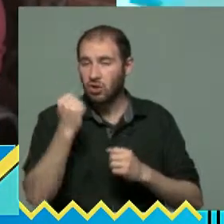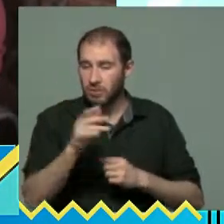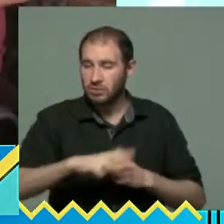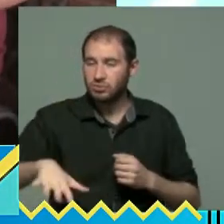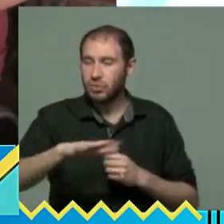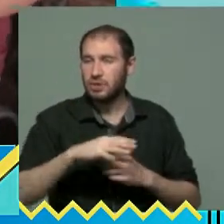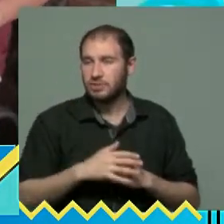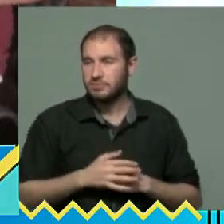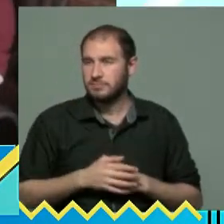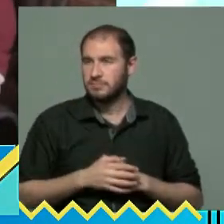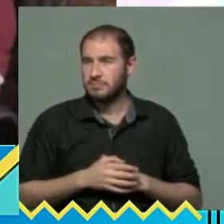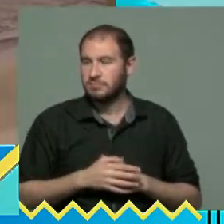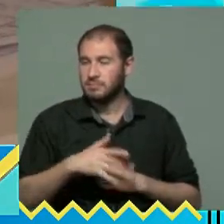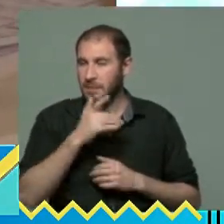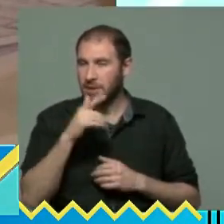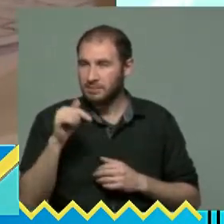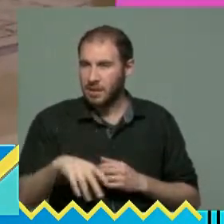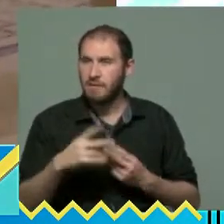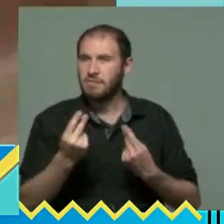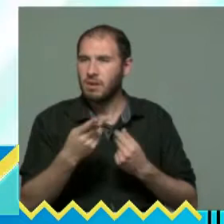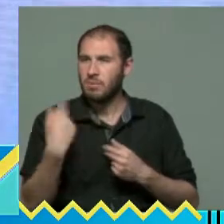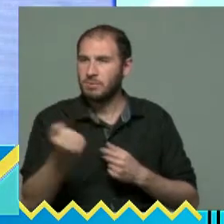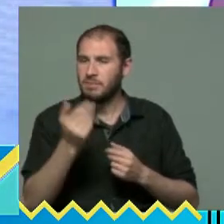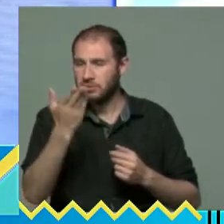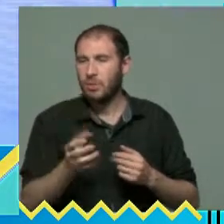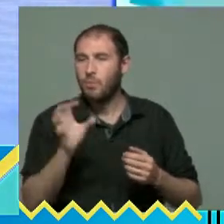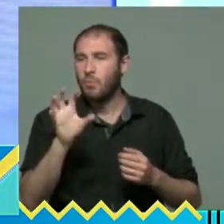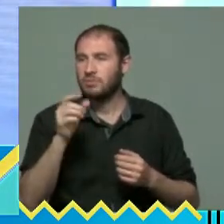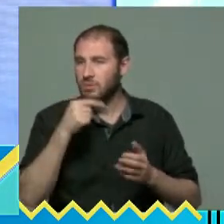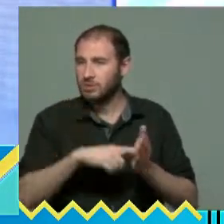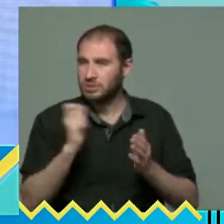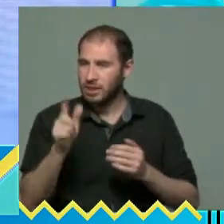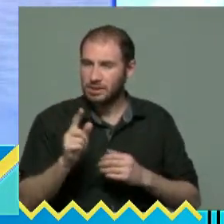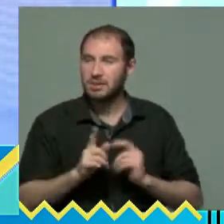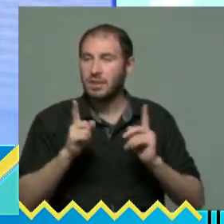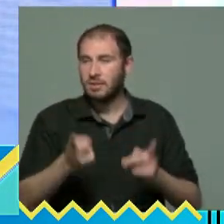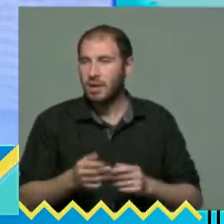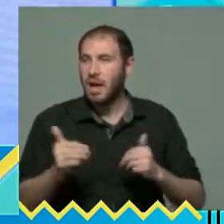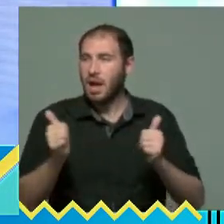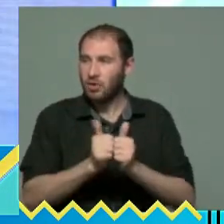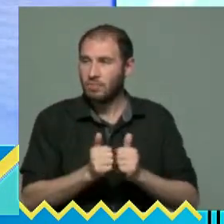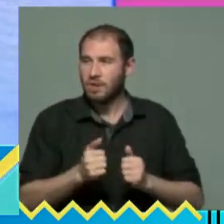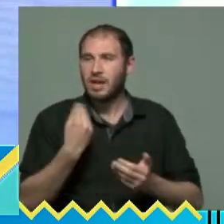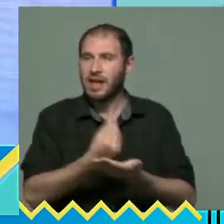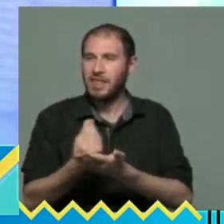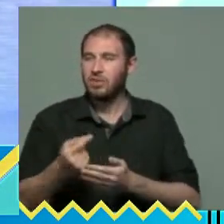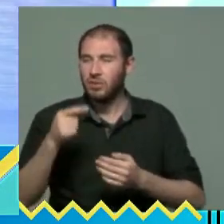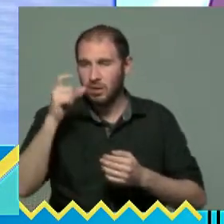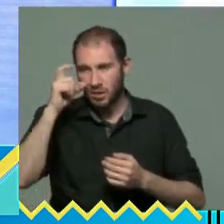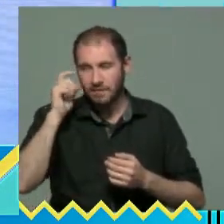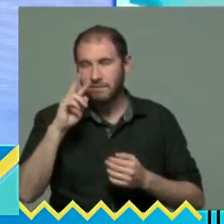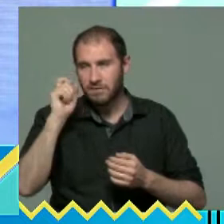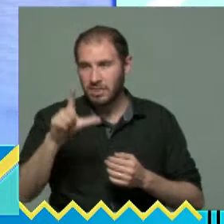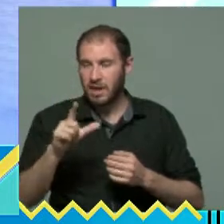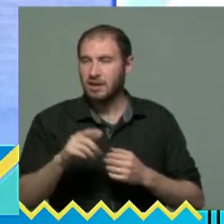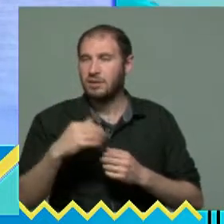sectores más vulnerables. Así que me parece que eso es lo que valoraban los bonaerenses, y por eso también acompañaron a los candidatos de María Eugenia, que fueron Esteban Burrich